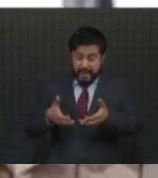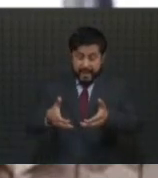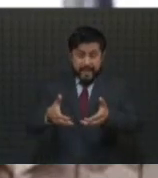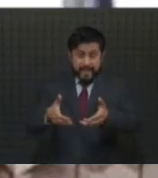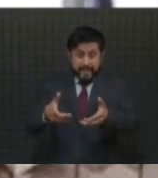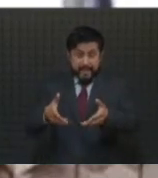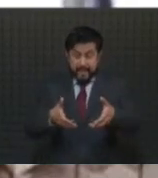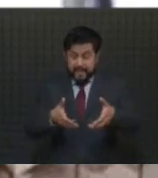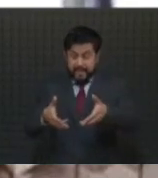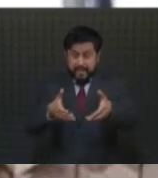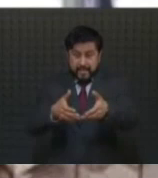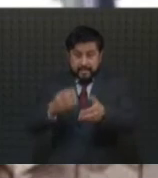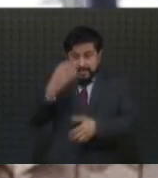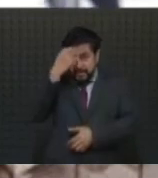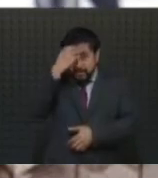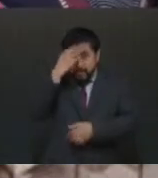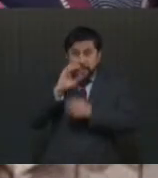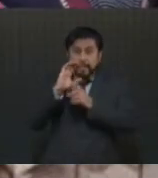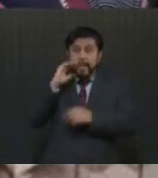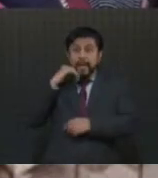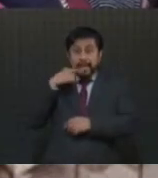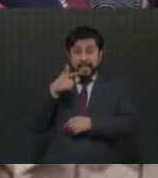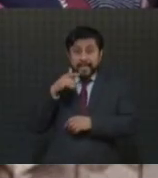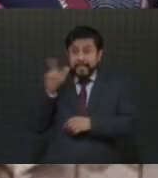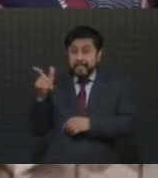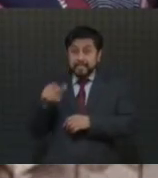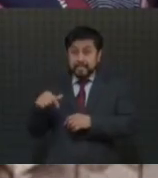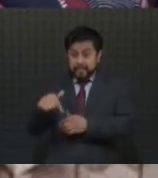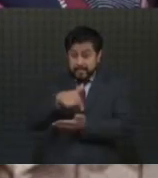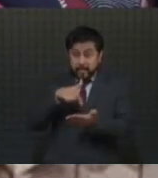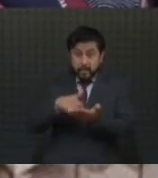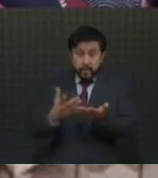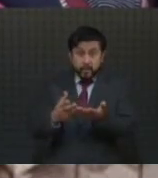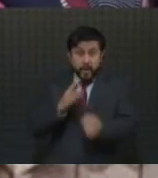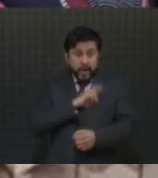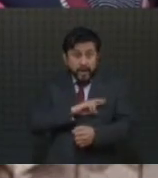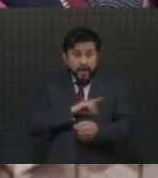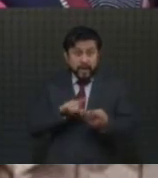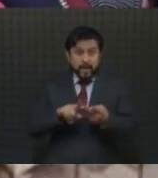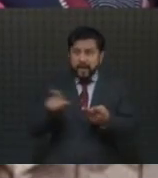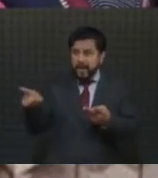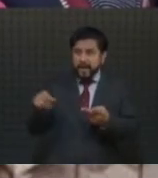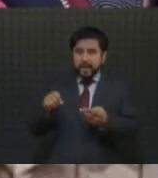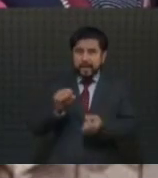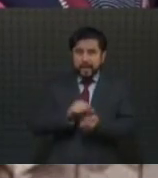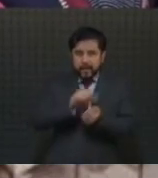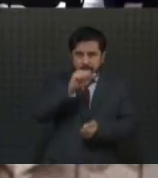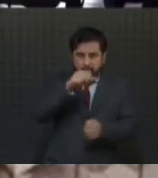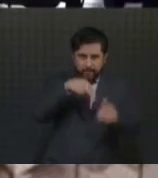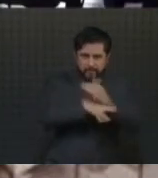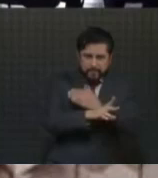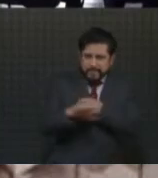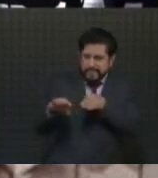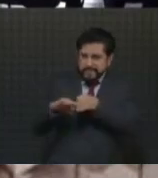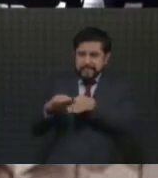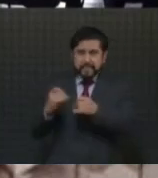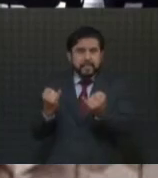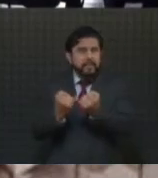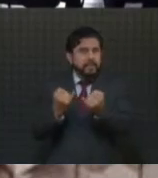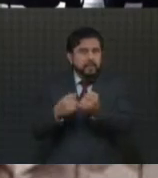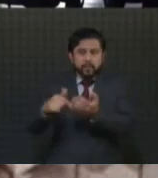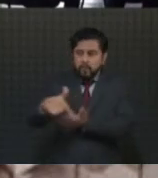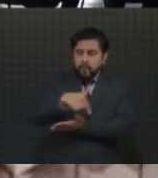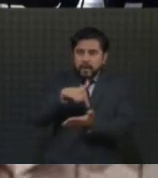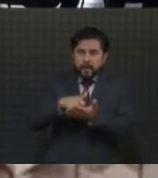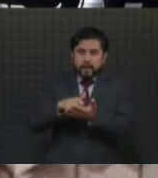una plaza comercial? Constitución del 17, el CETRAM ya lo habían privatizado para construir ahí